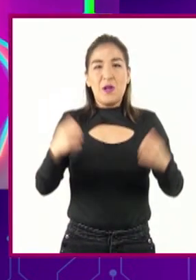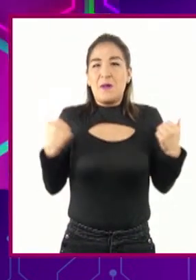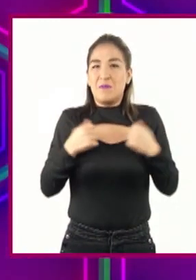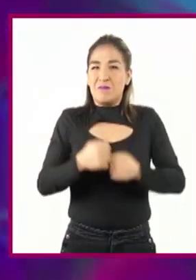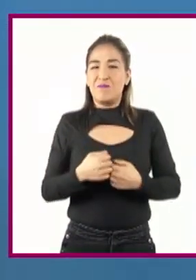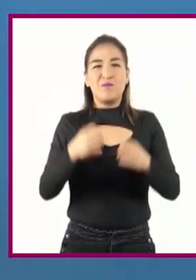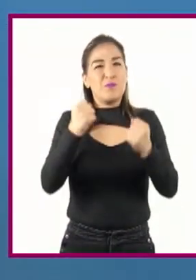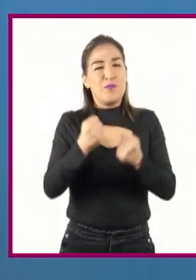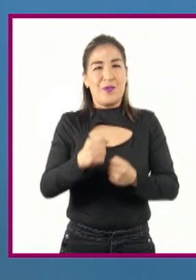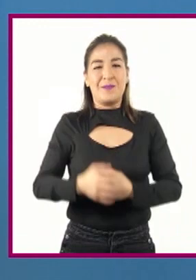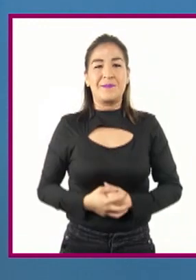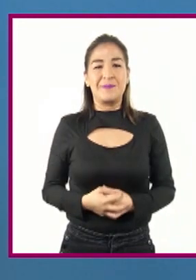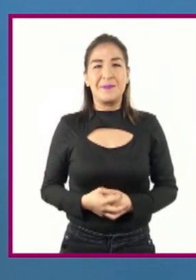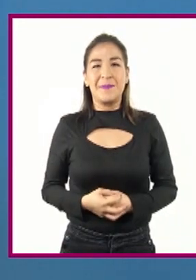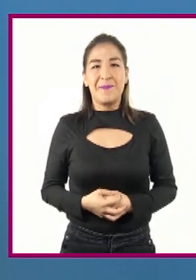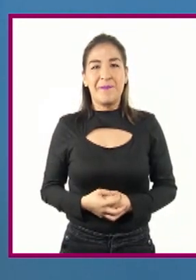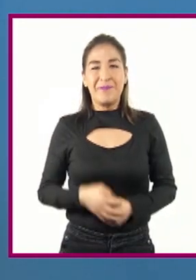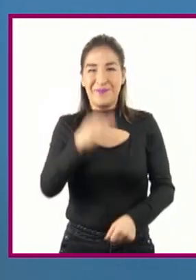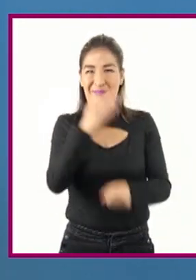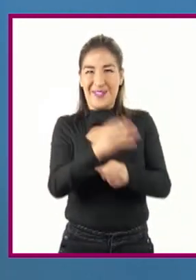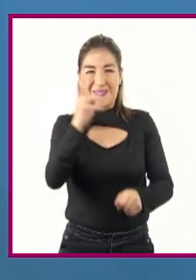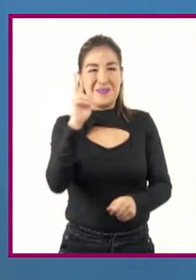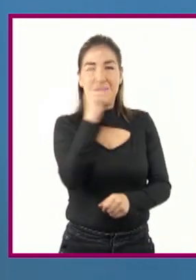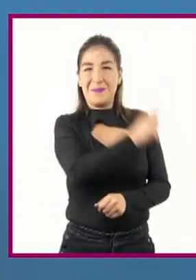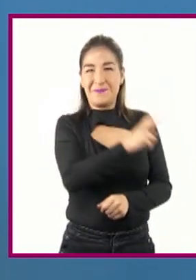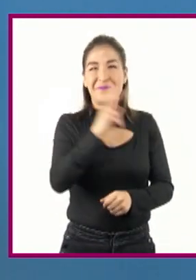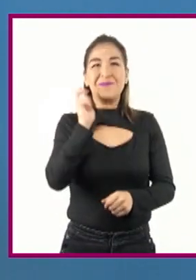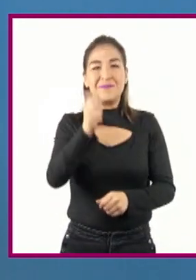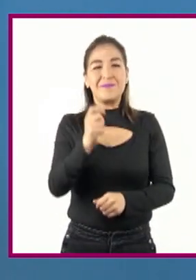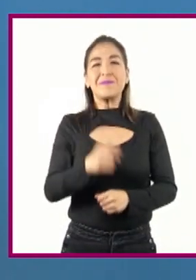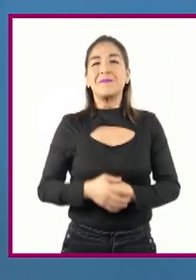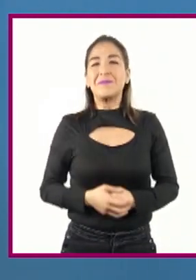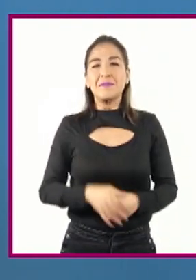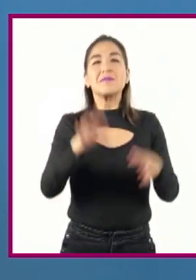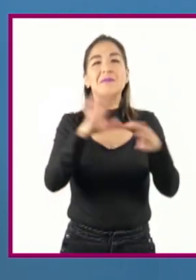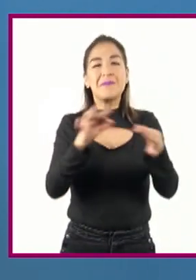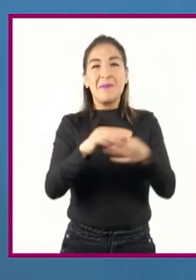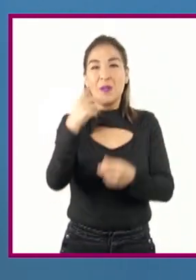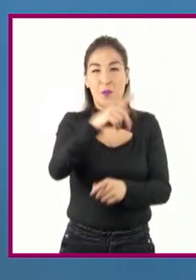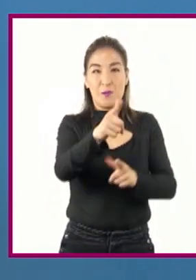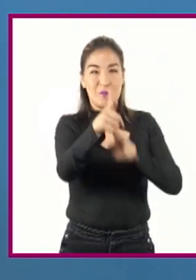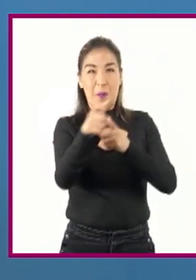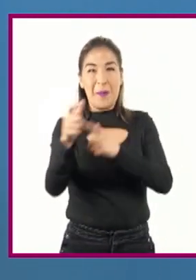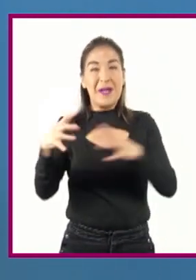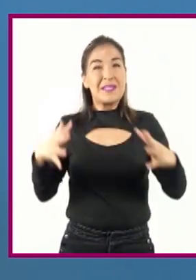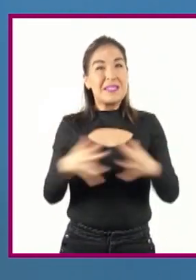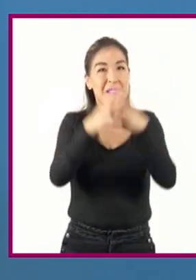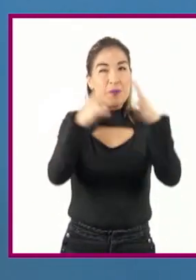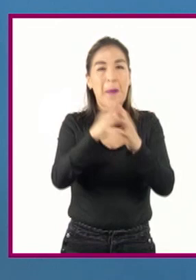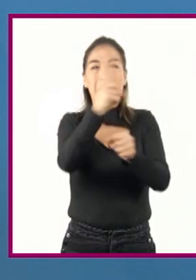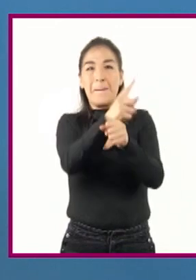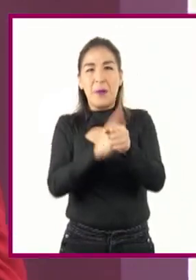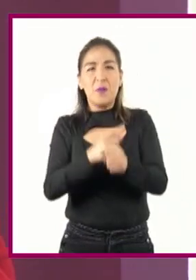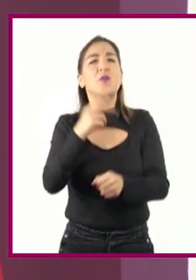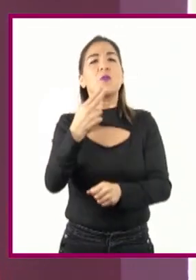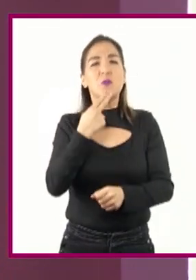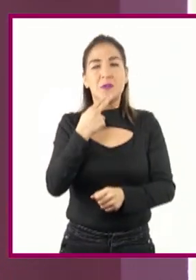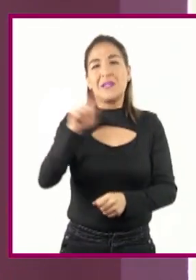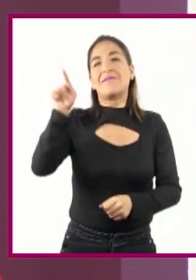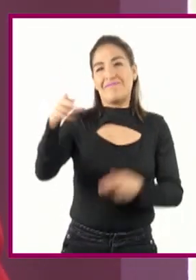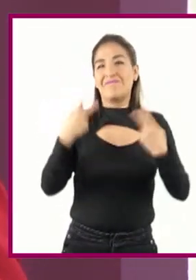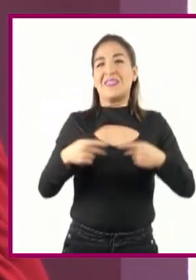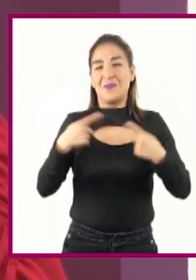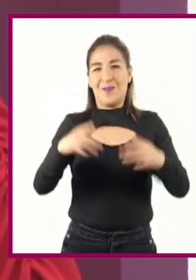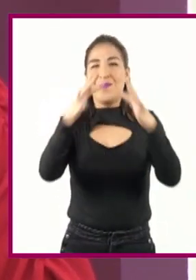impermeables. Como escuchamos y observamos, las armas químicas fueron usadas primero por los